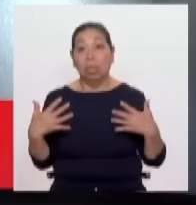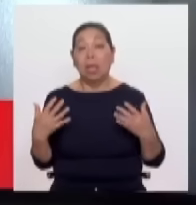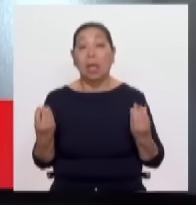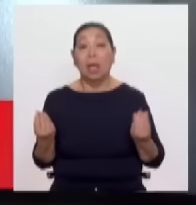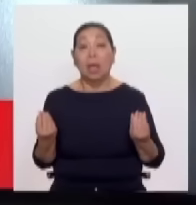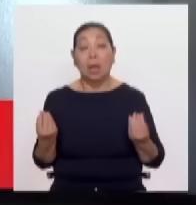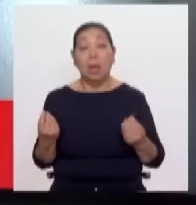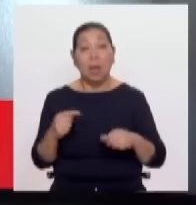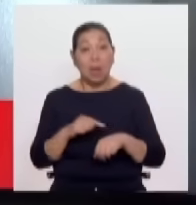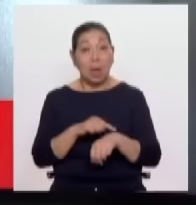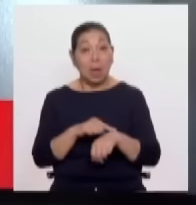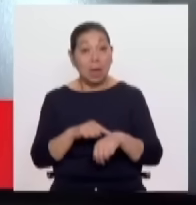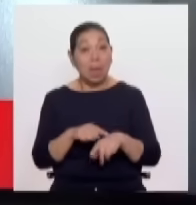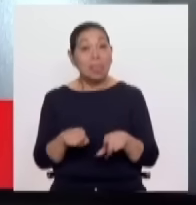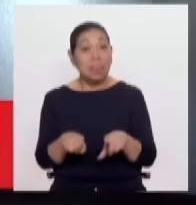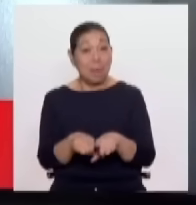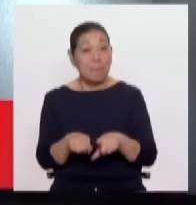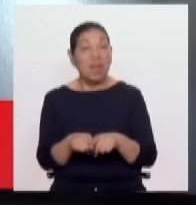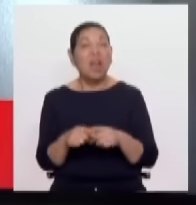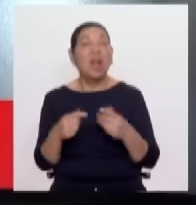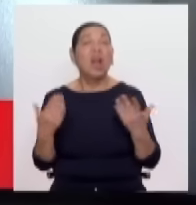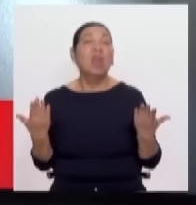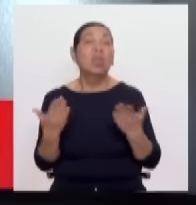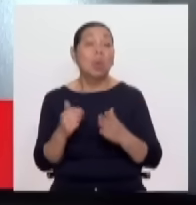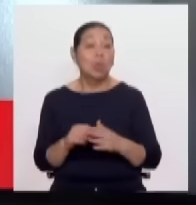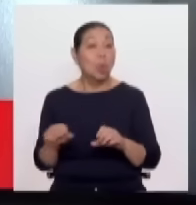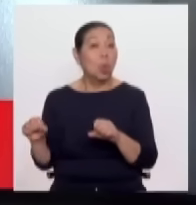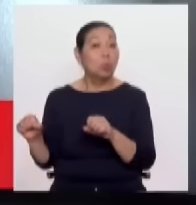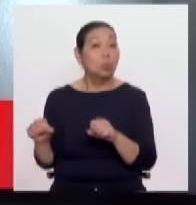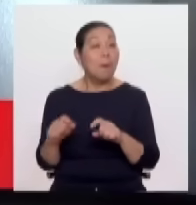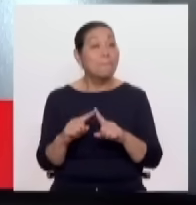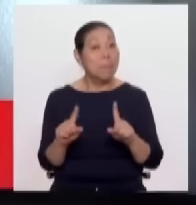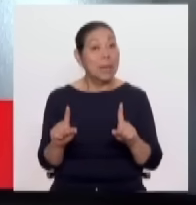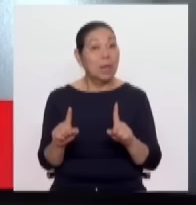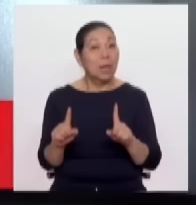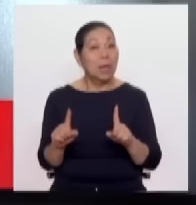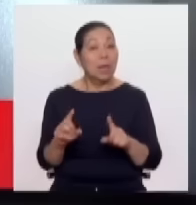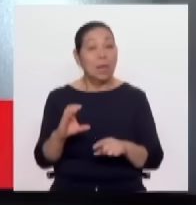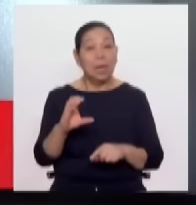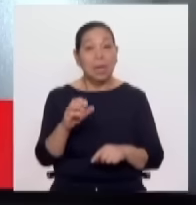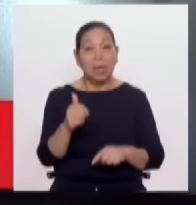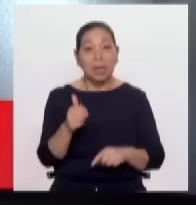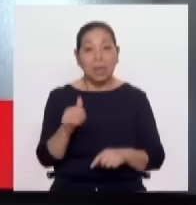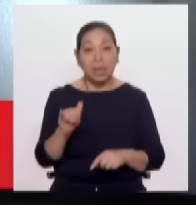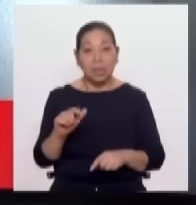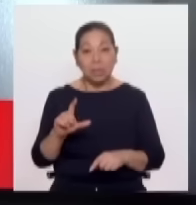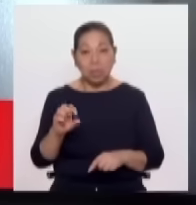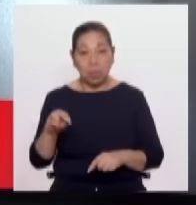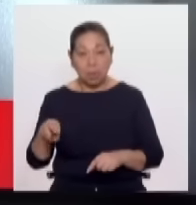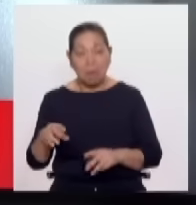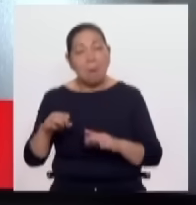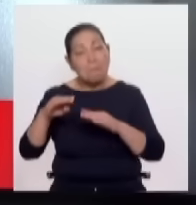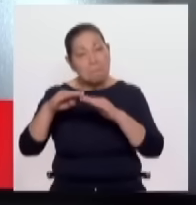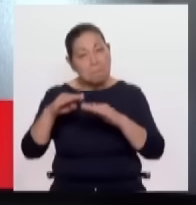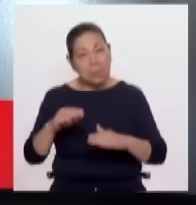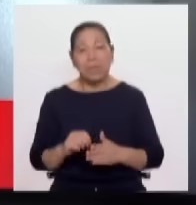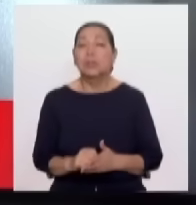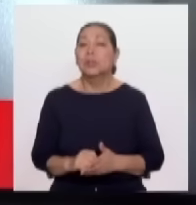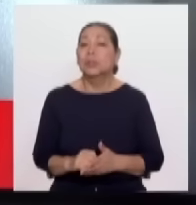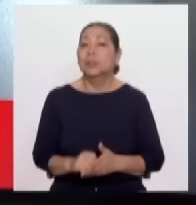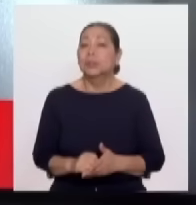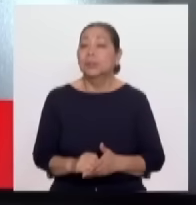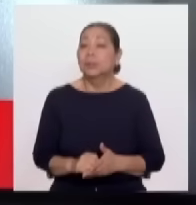¿no? Hace unas horas también se registró un sismo, pero esta vez en Cayoma. Era de ahora, menor intensidad. Sería bueno